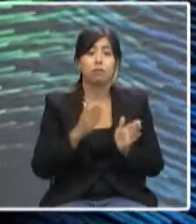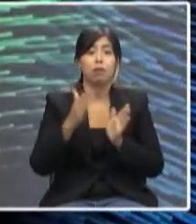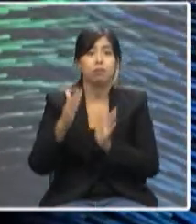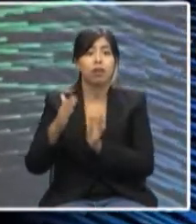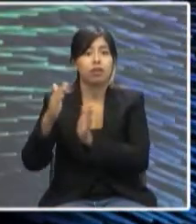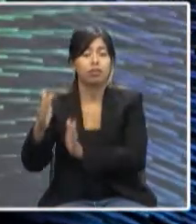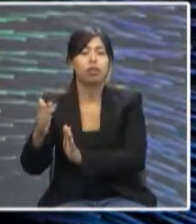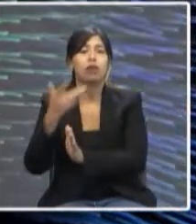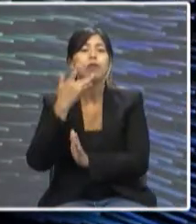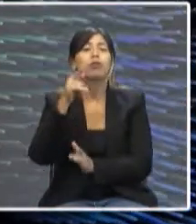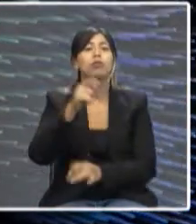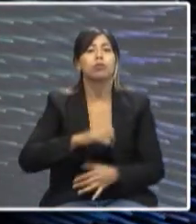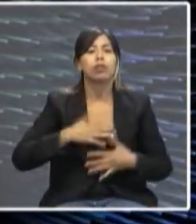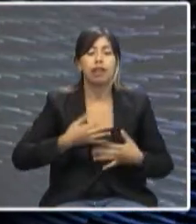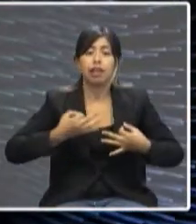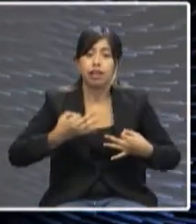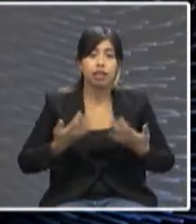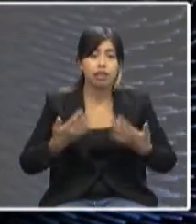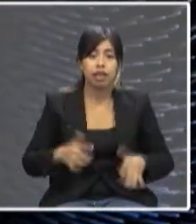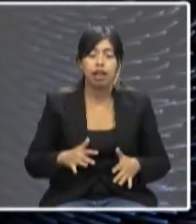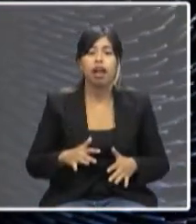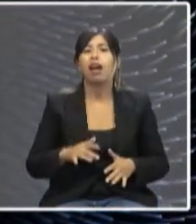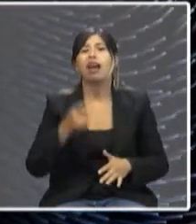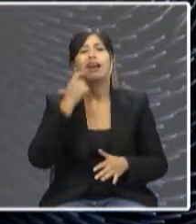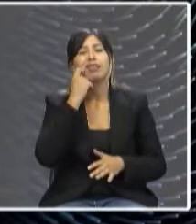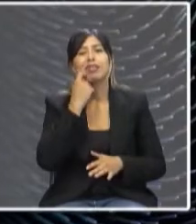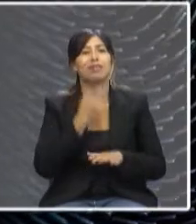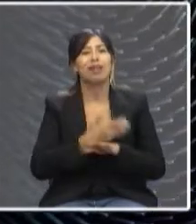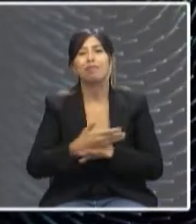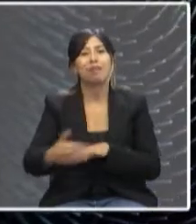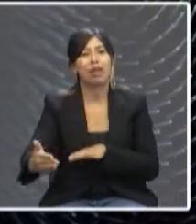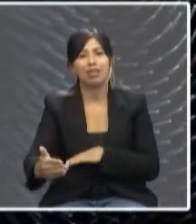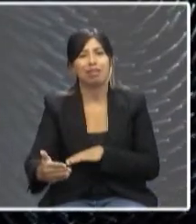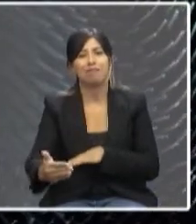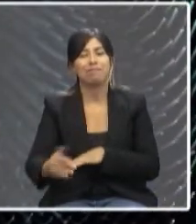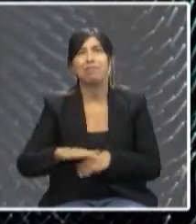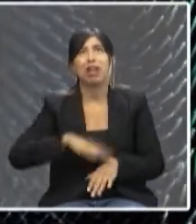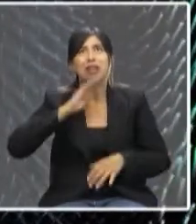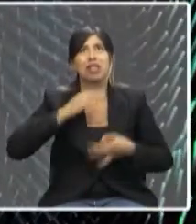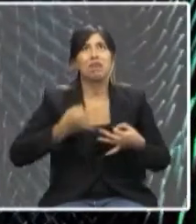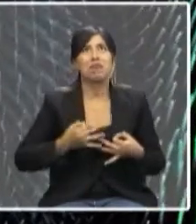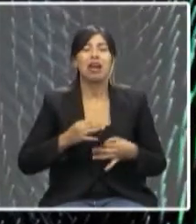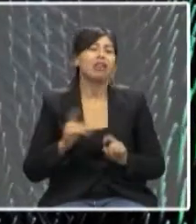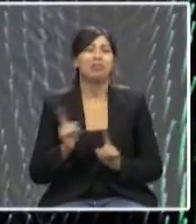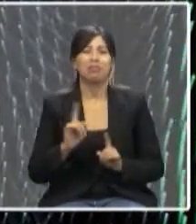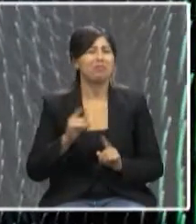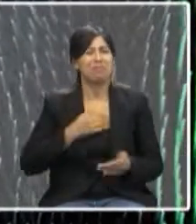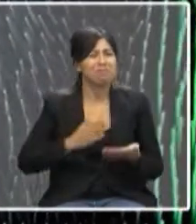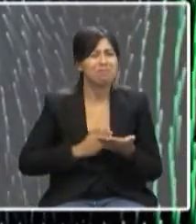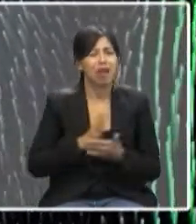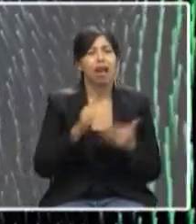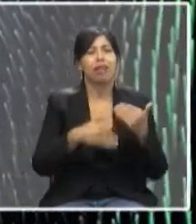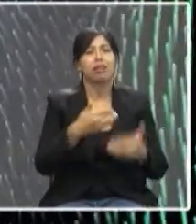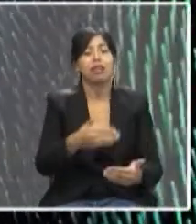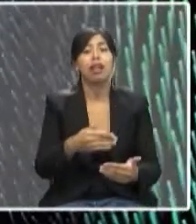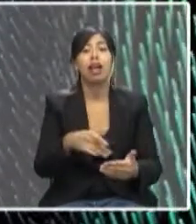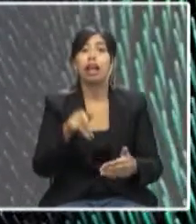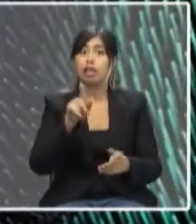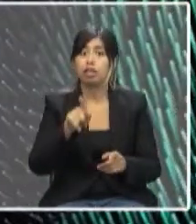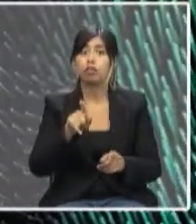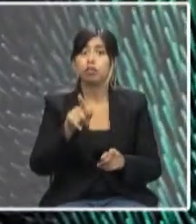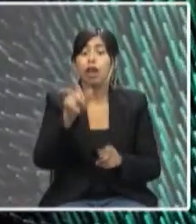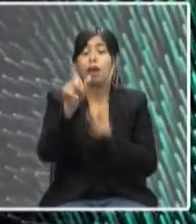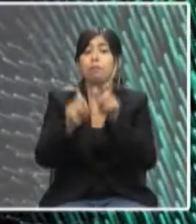tú te sientes lista, ya es tarde. Y esto aplica especialmente a las mujeres que esperamos tener toda la investigación, toda la información, tener